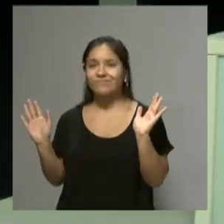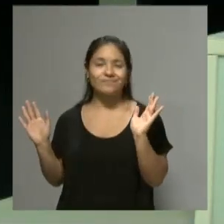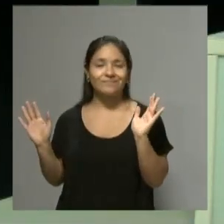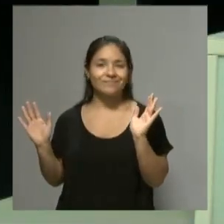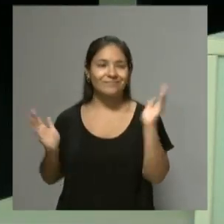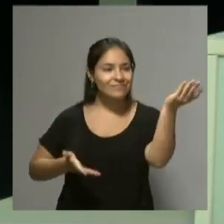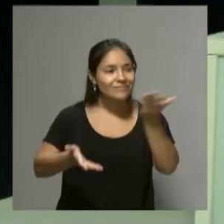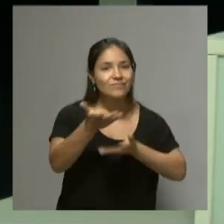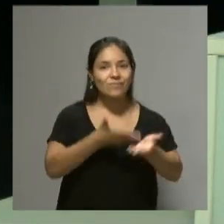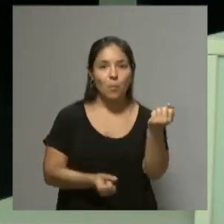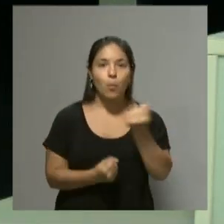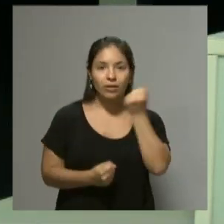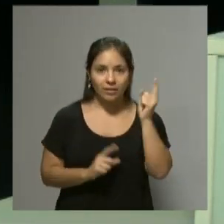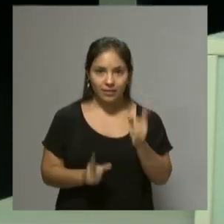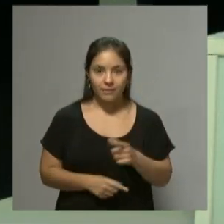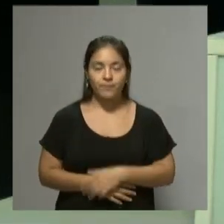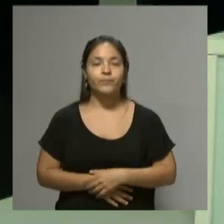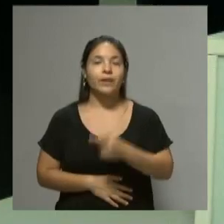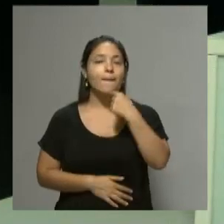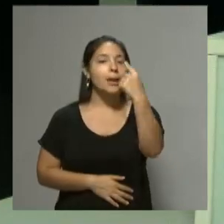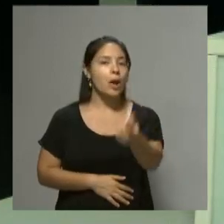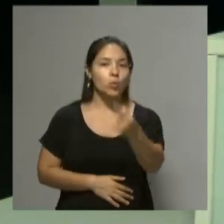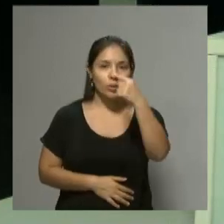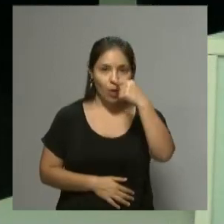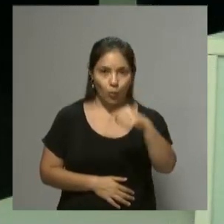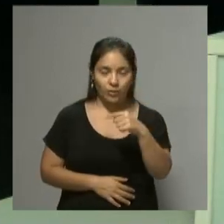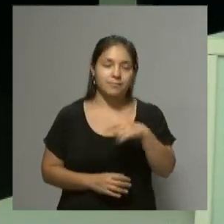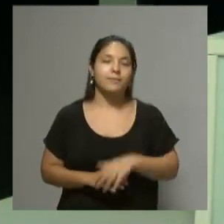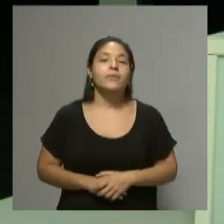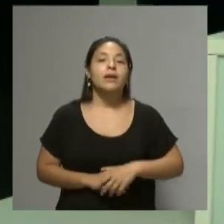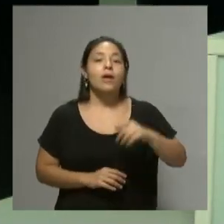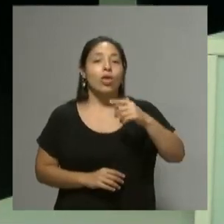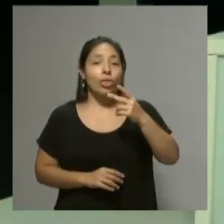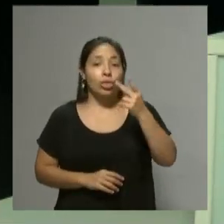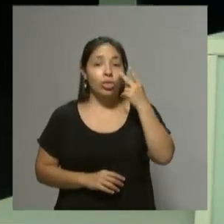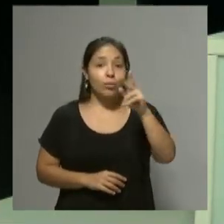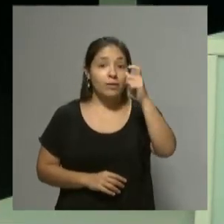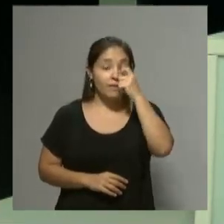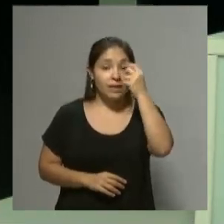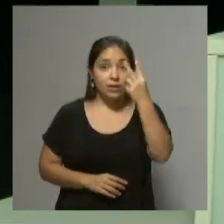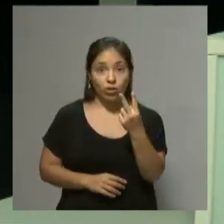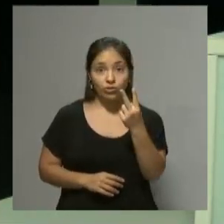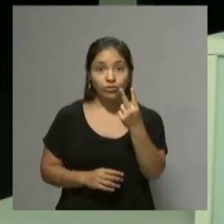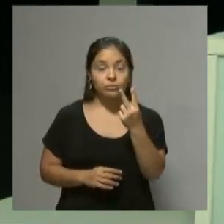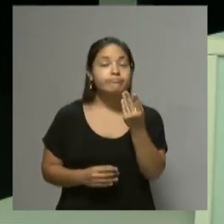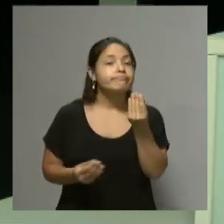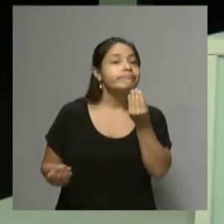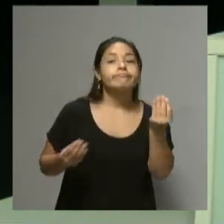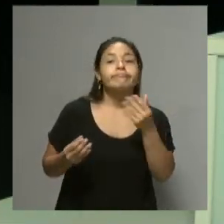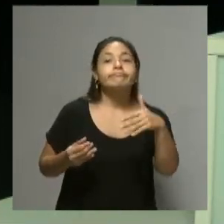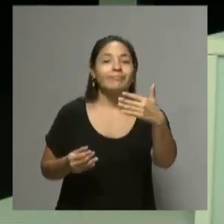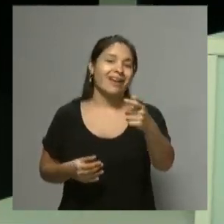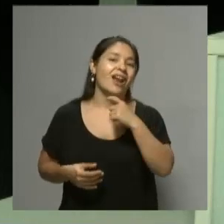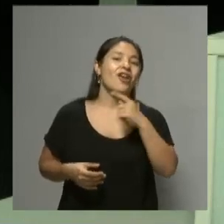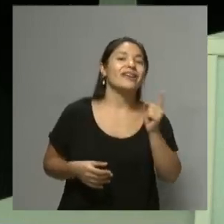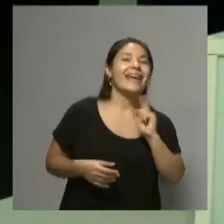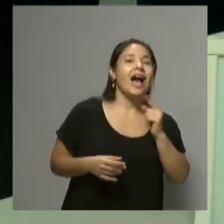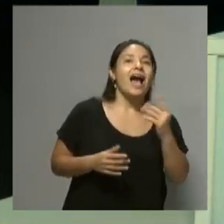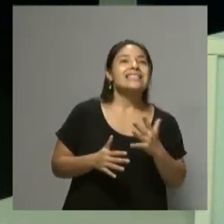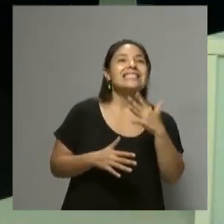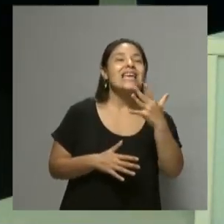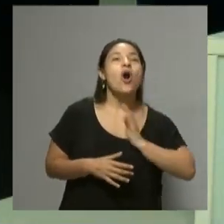y la última pregunta tiene que ver, ¿cuál es la expectativa para este 2022? No voy a ser pretenciosa, no te voy a decir para los próximos 5 años, pero al menos para